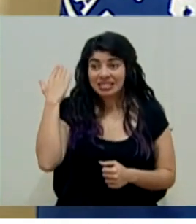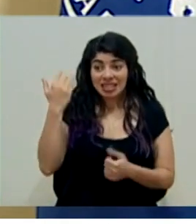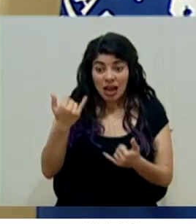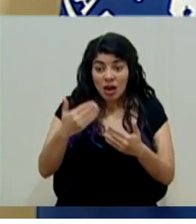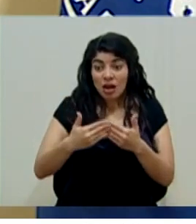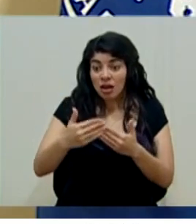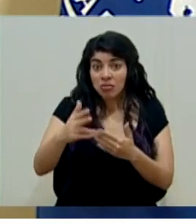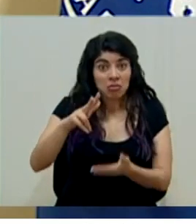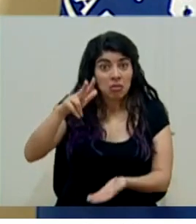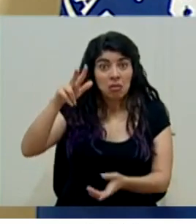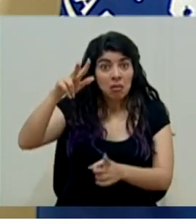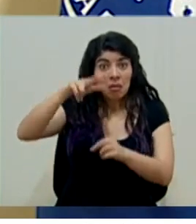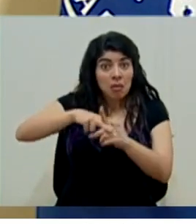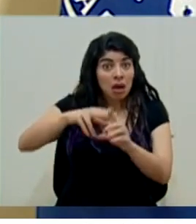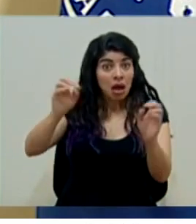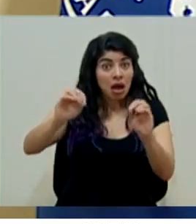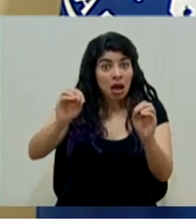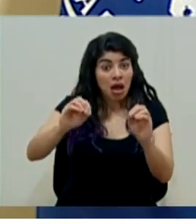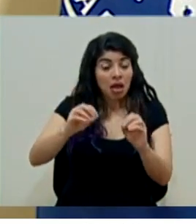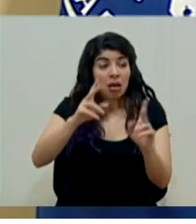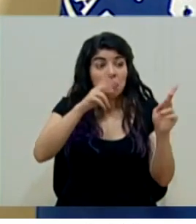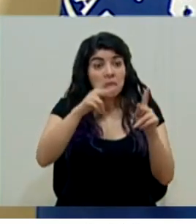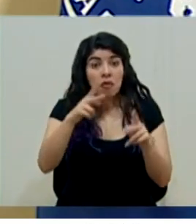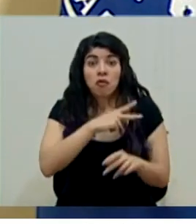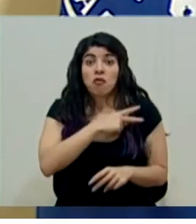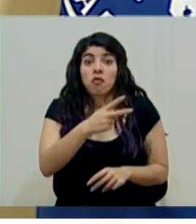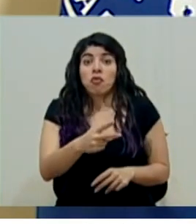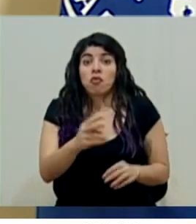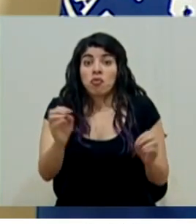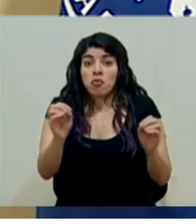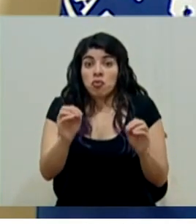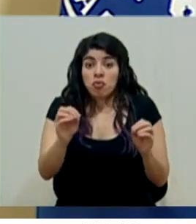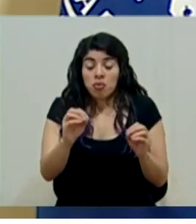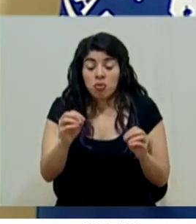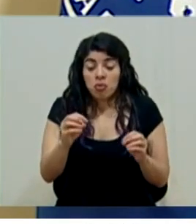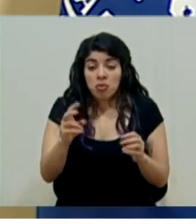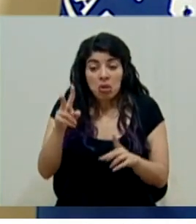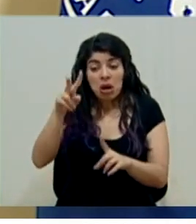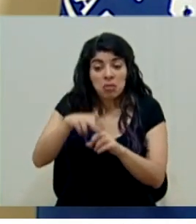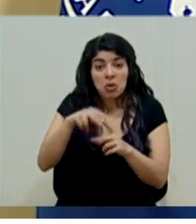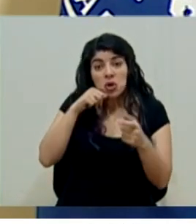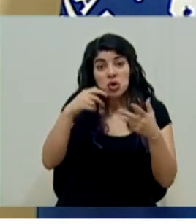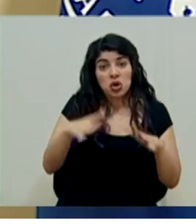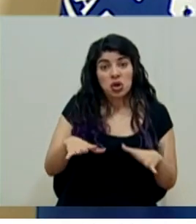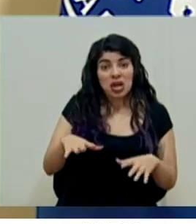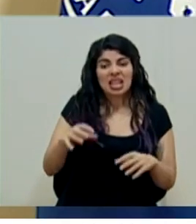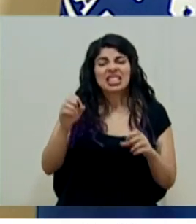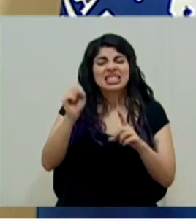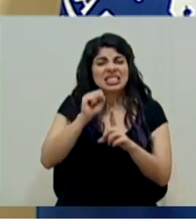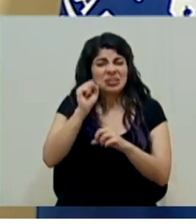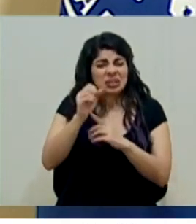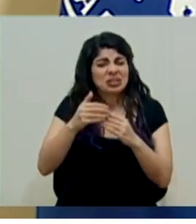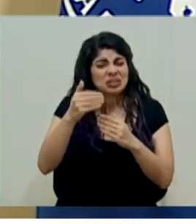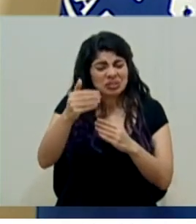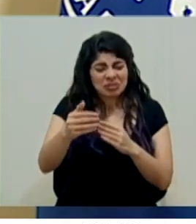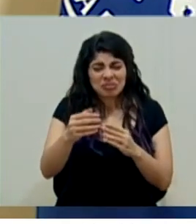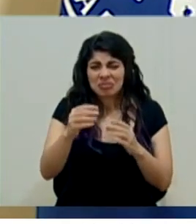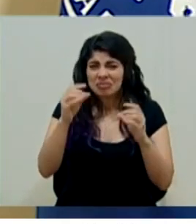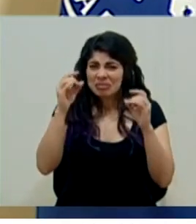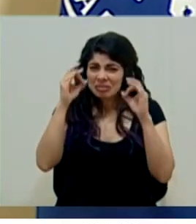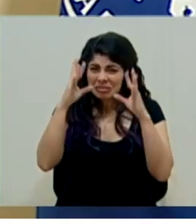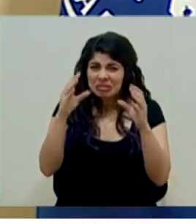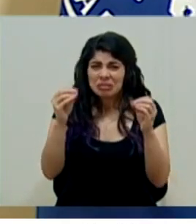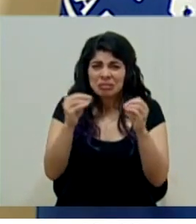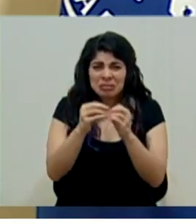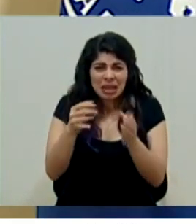aplica y no tuviéramos la voluntad como estamos teniendo de aplicarla, la situación sería realmente crítica. E